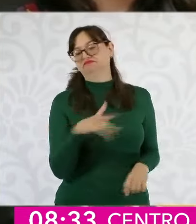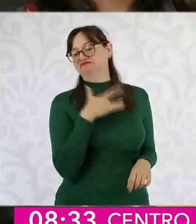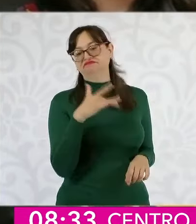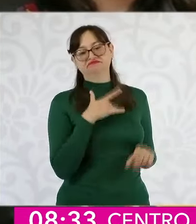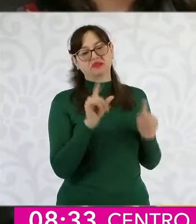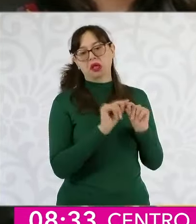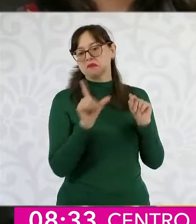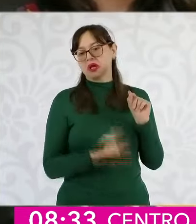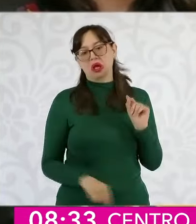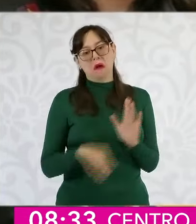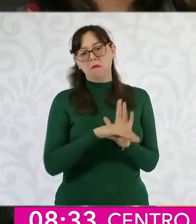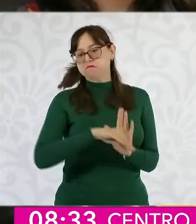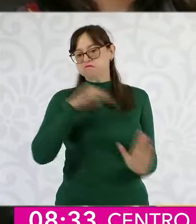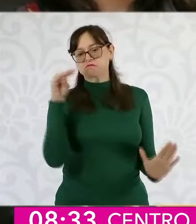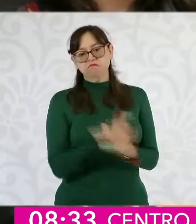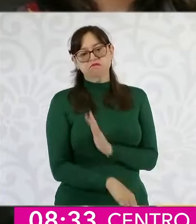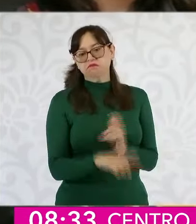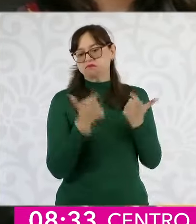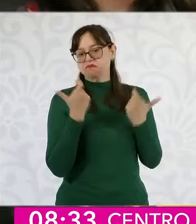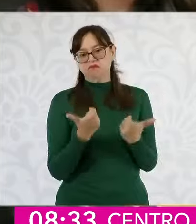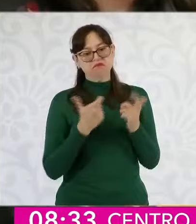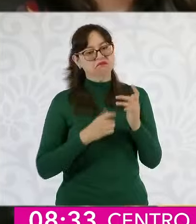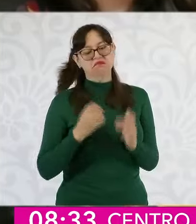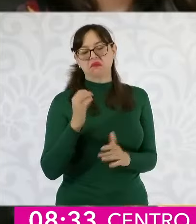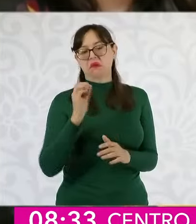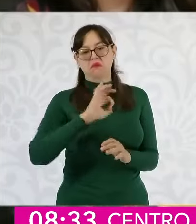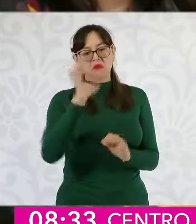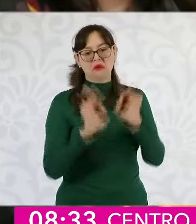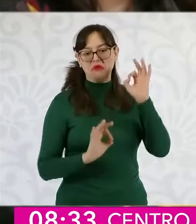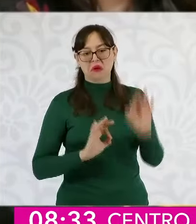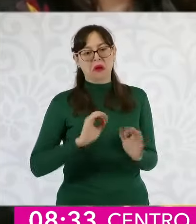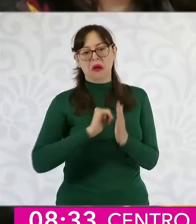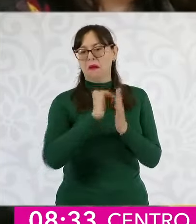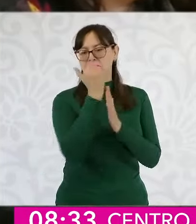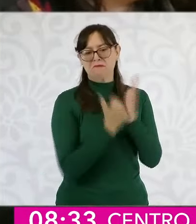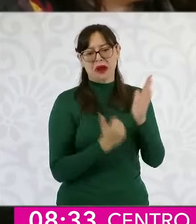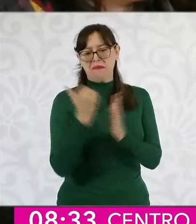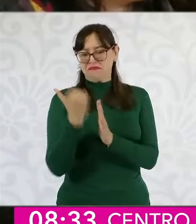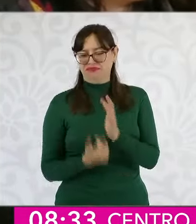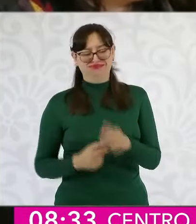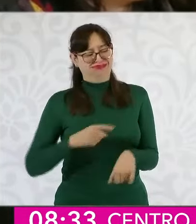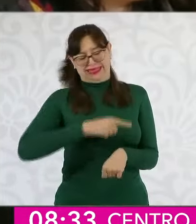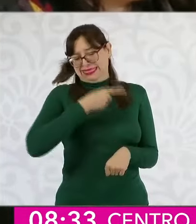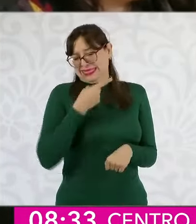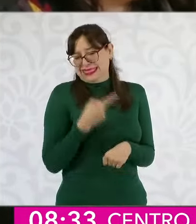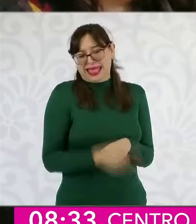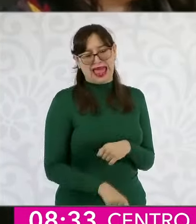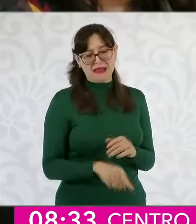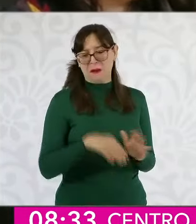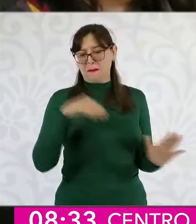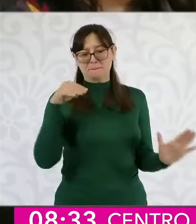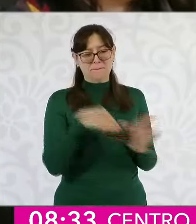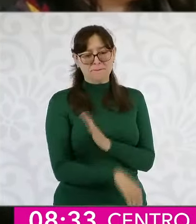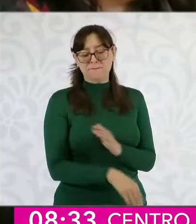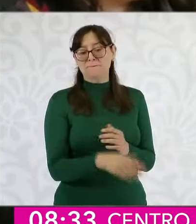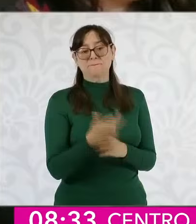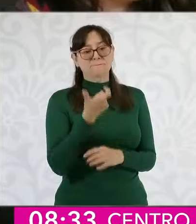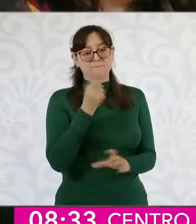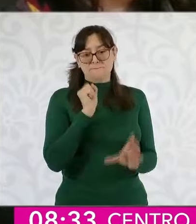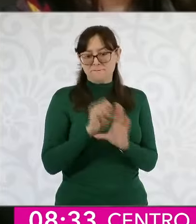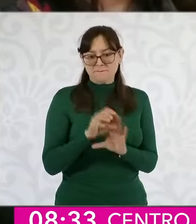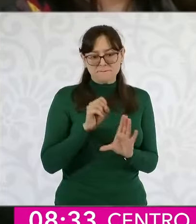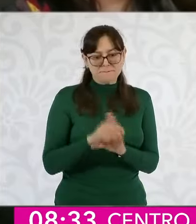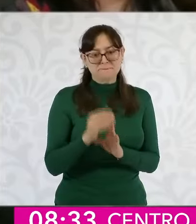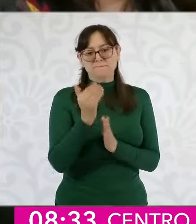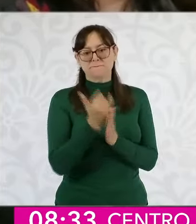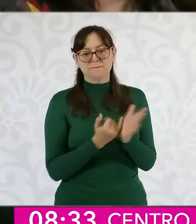estimaciones, bajan el pronóstico de crecimiento, dicen que podría haber daños colaterales, menos remesas,